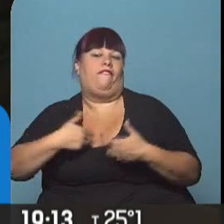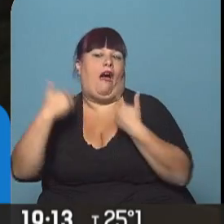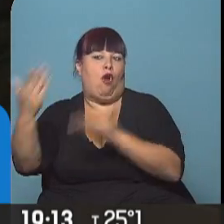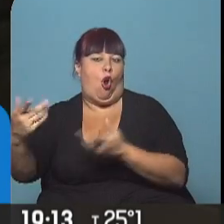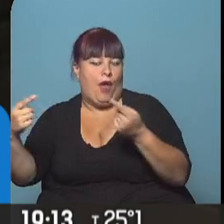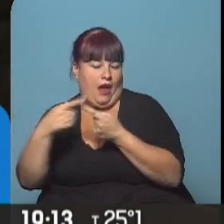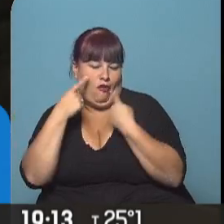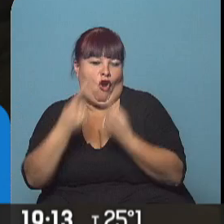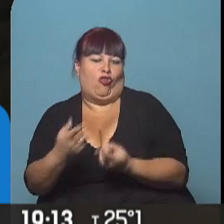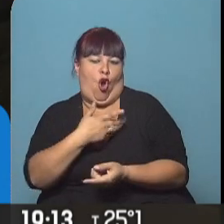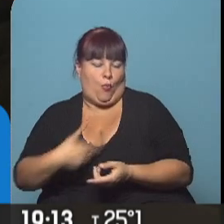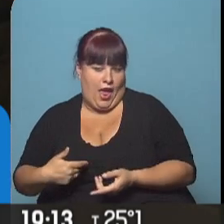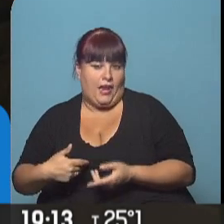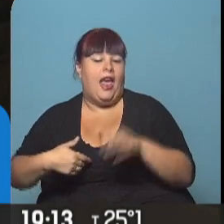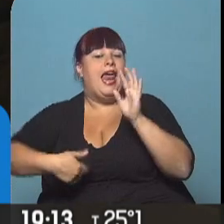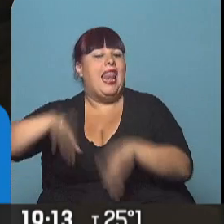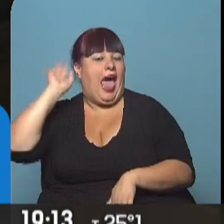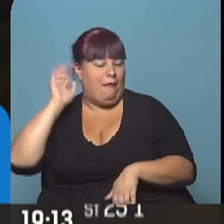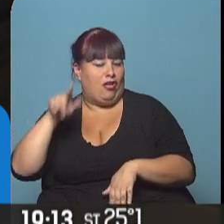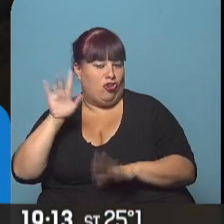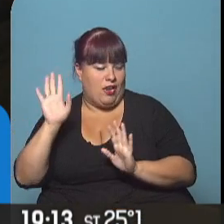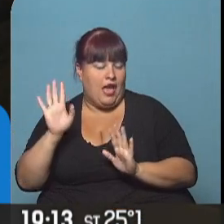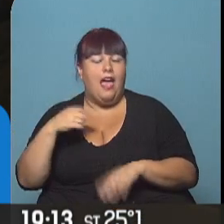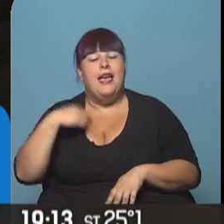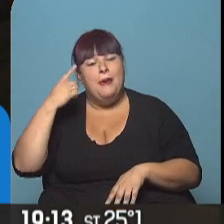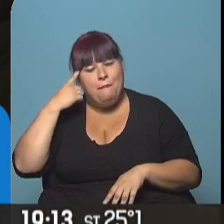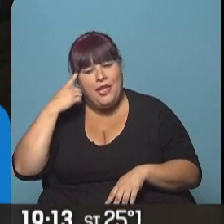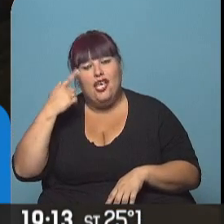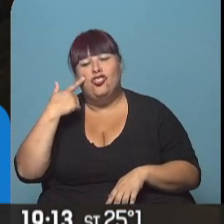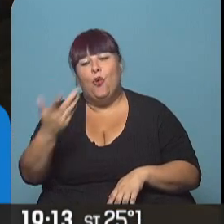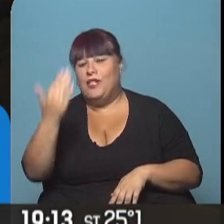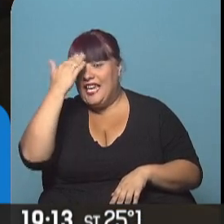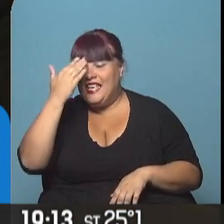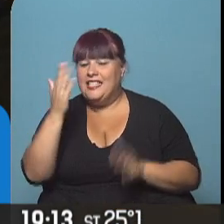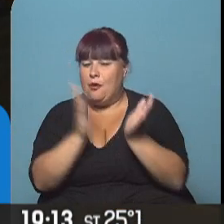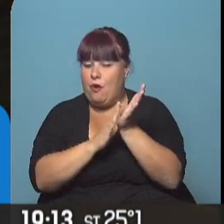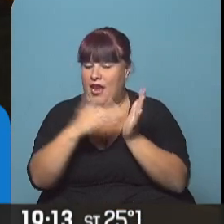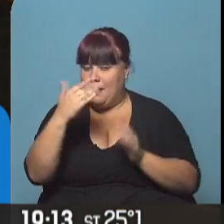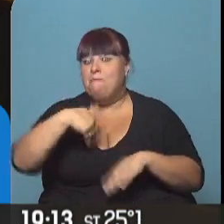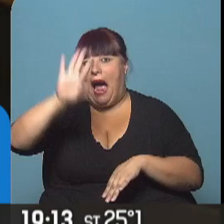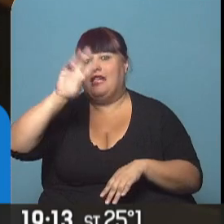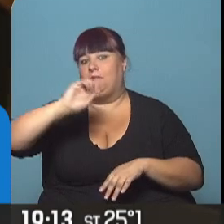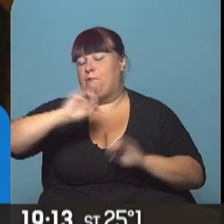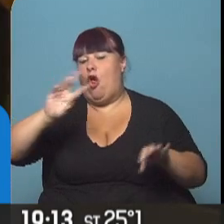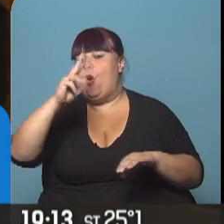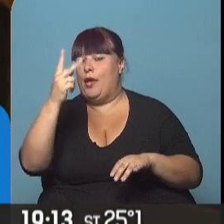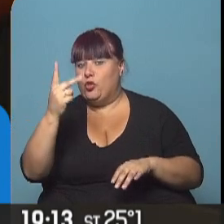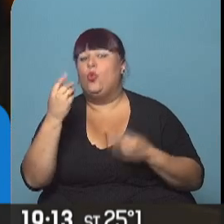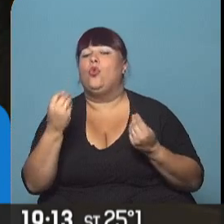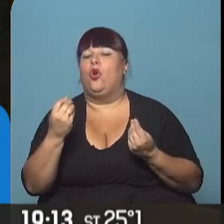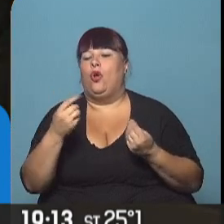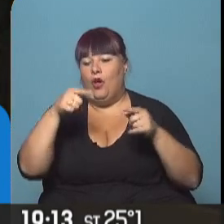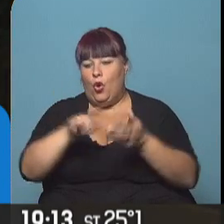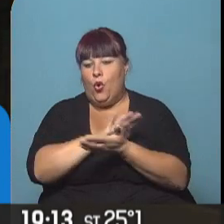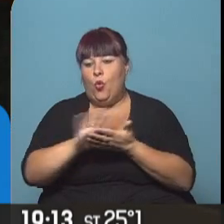seguramente reconocida por el gobierno y con una mayoría relativa. Creo que lo que va a mostrar el 15 y con más fuerza el 21 va a ser seguramente